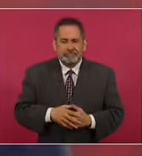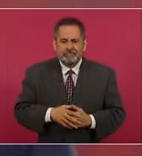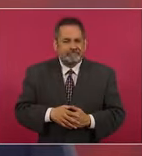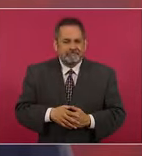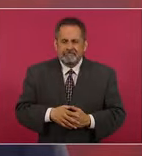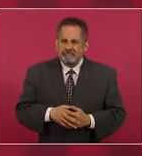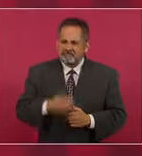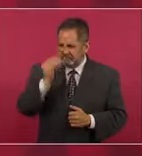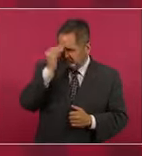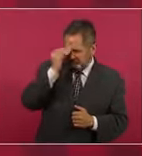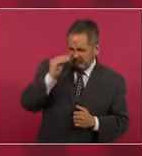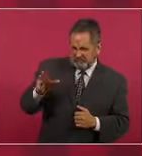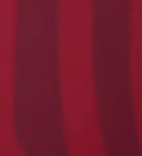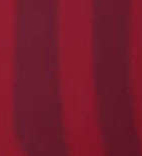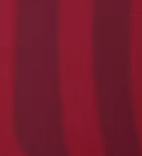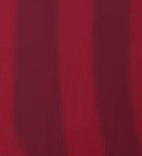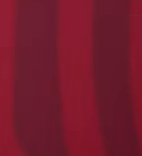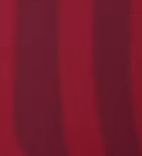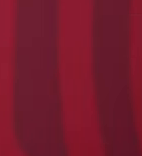Otro golpe.